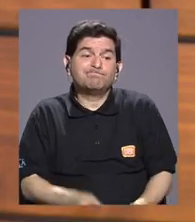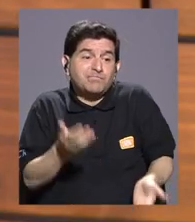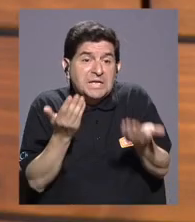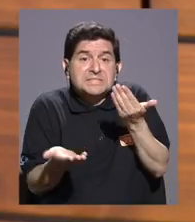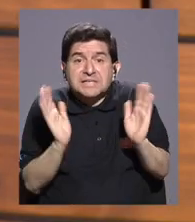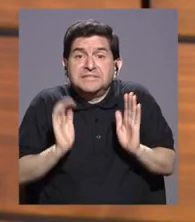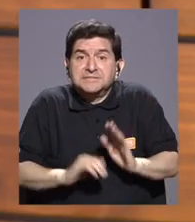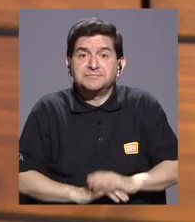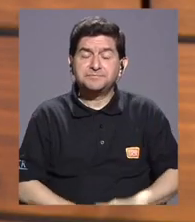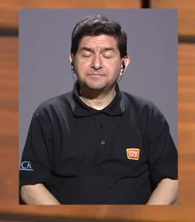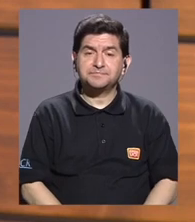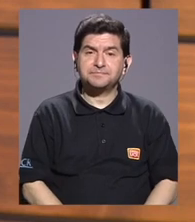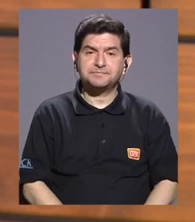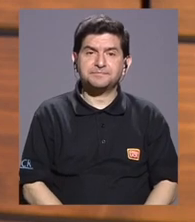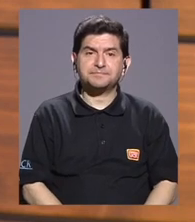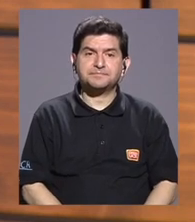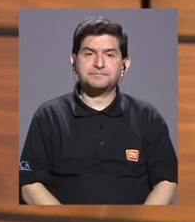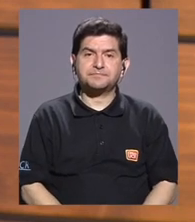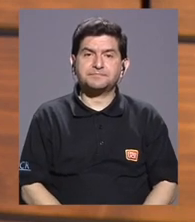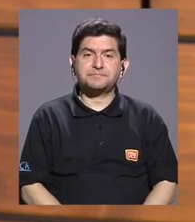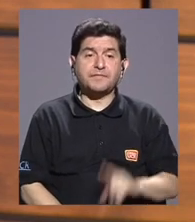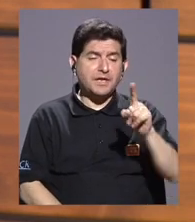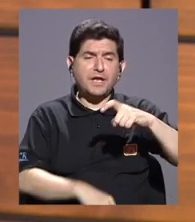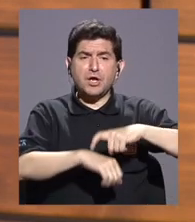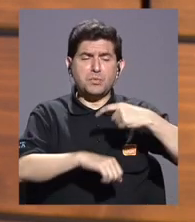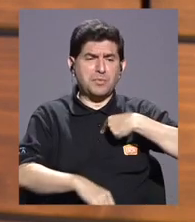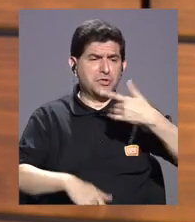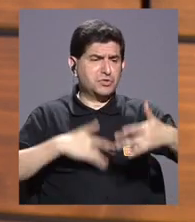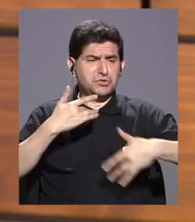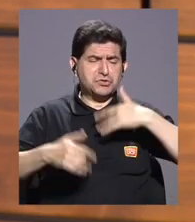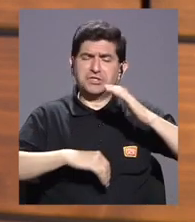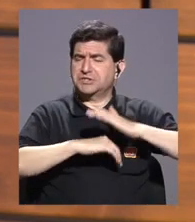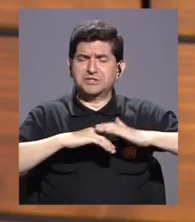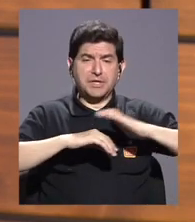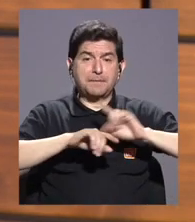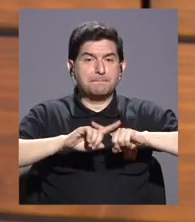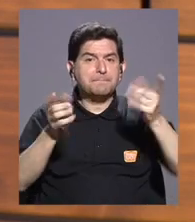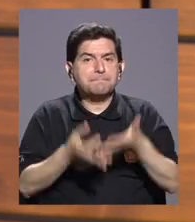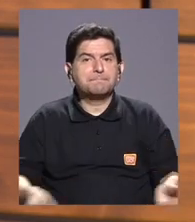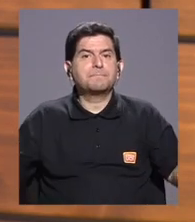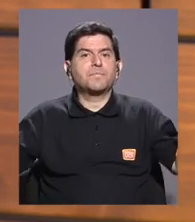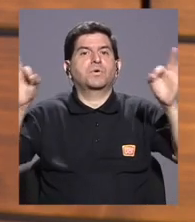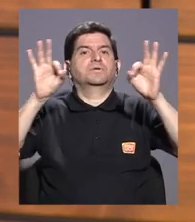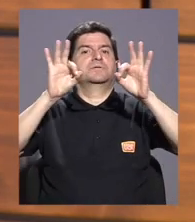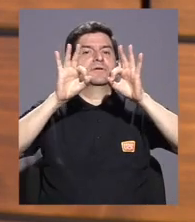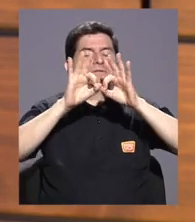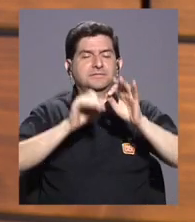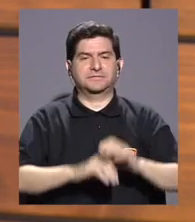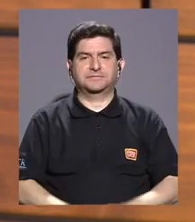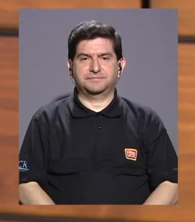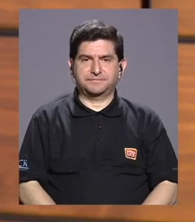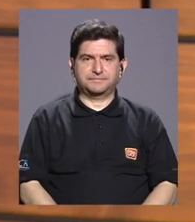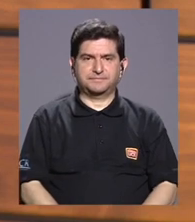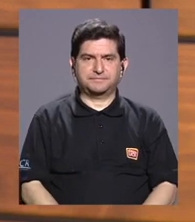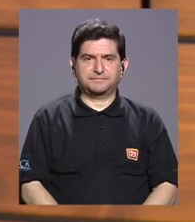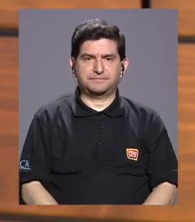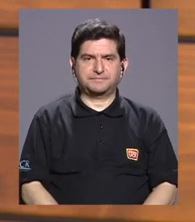sabe? Puede ser que en algún momento me haya sentido incómodo, pero lo importante es que